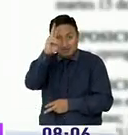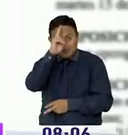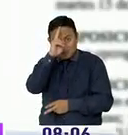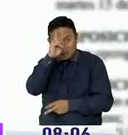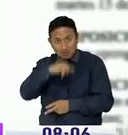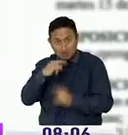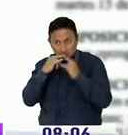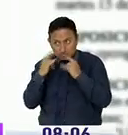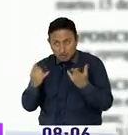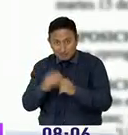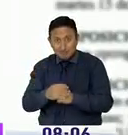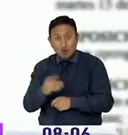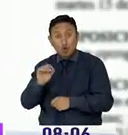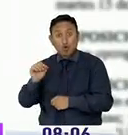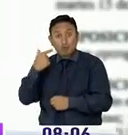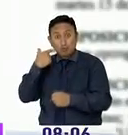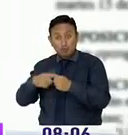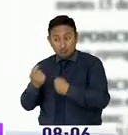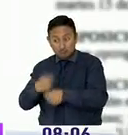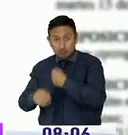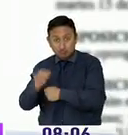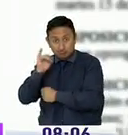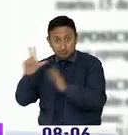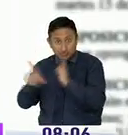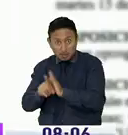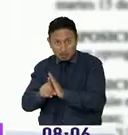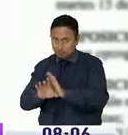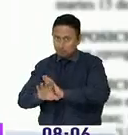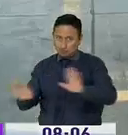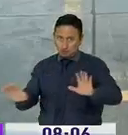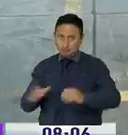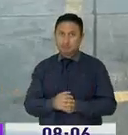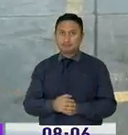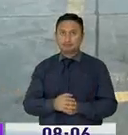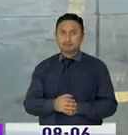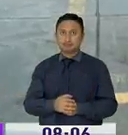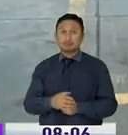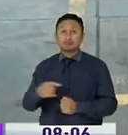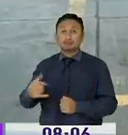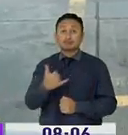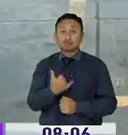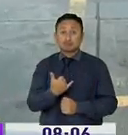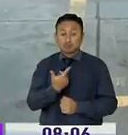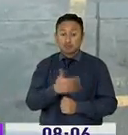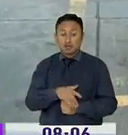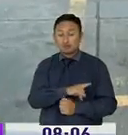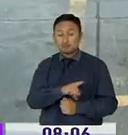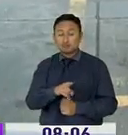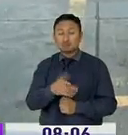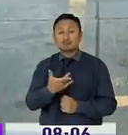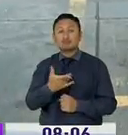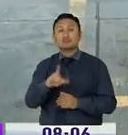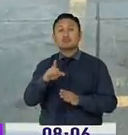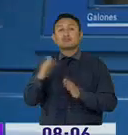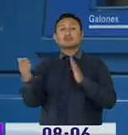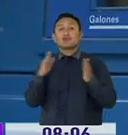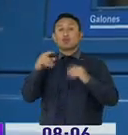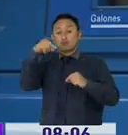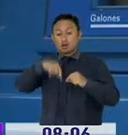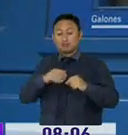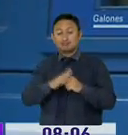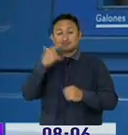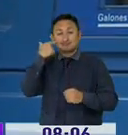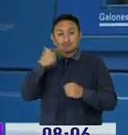personas de mayores recursos económicos ni a contrabandistas de combustibles mientras esto sucede si aclaran su disposición transitoria que las